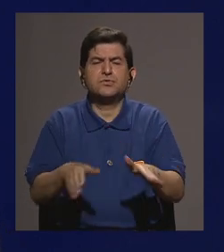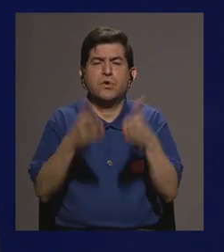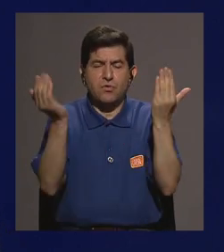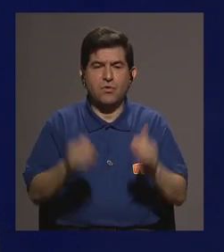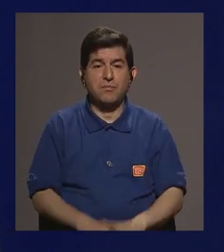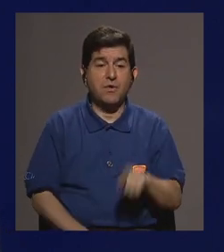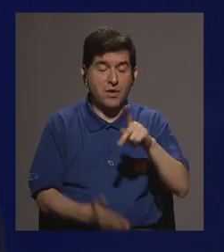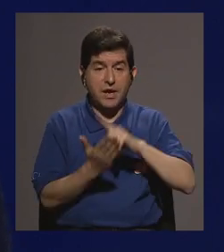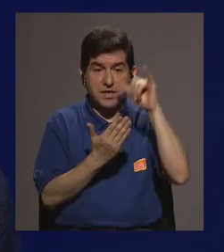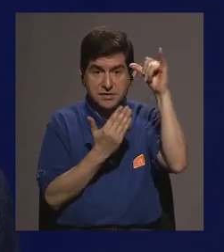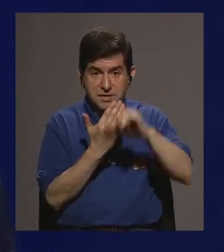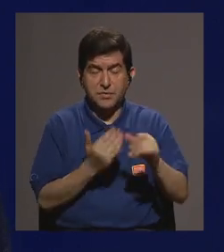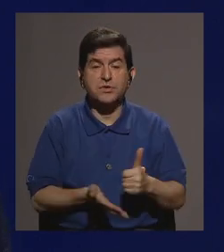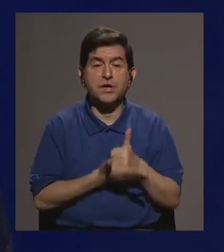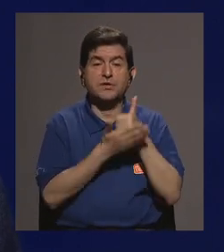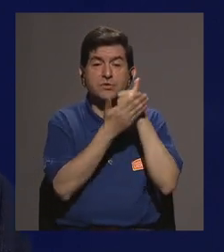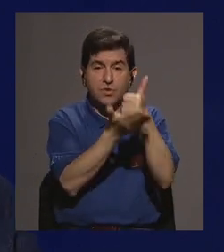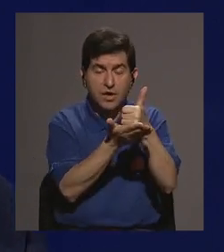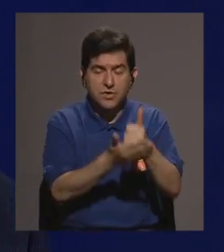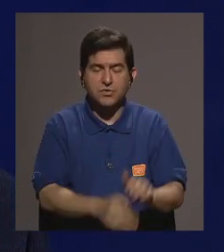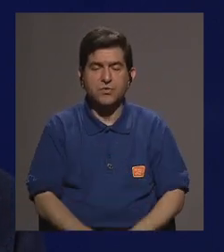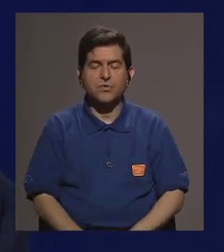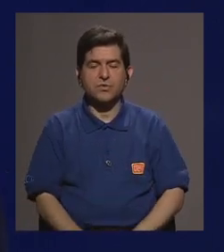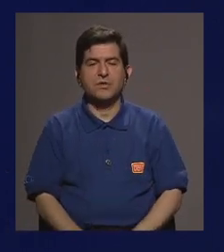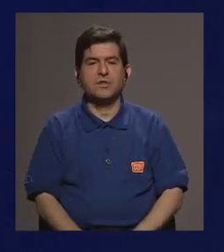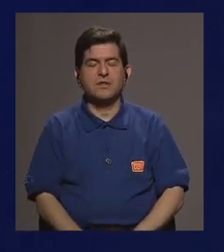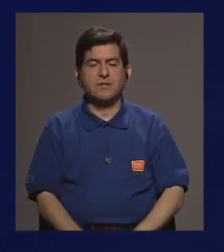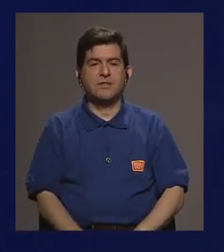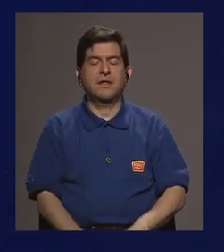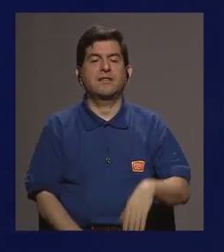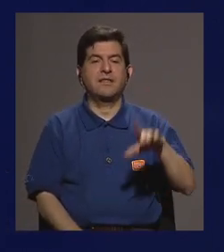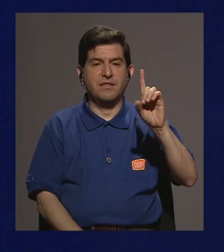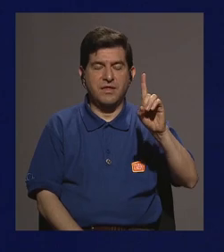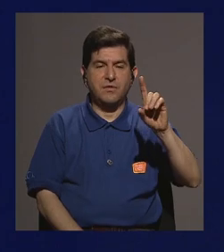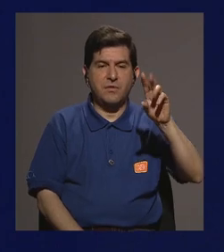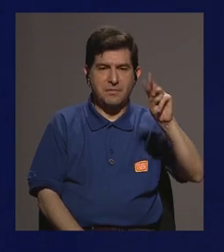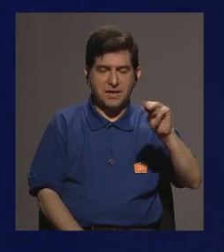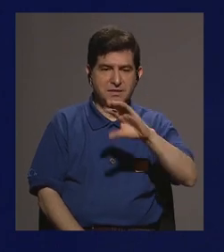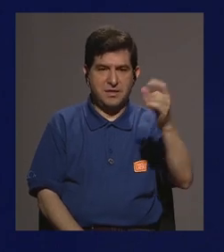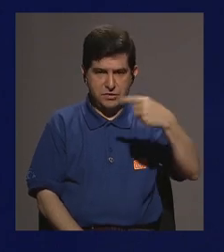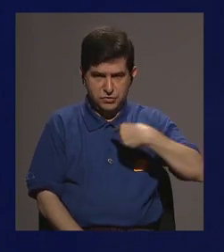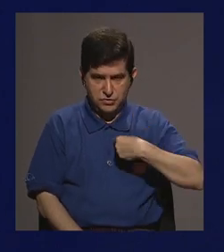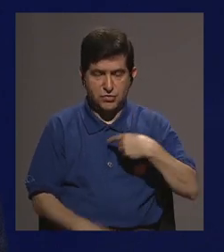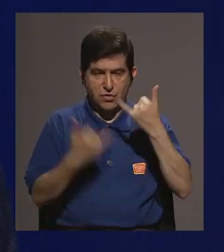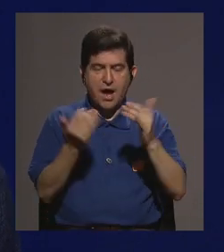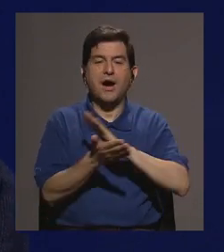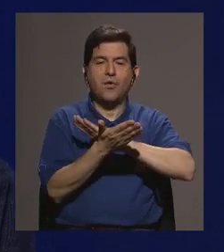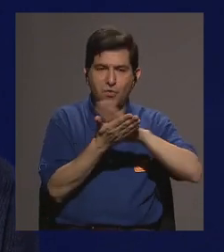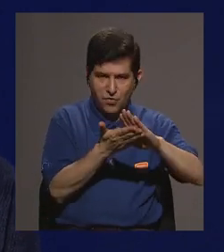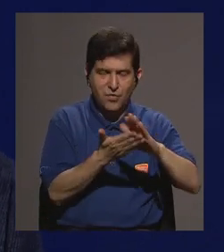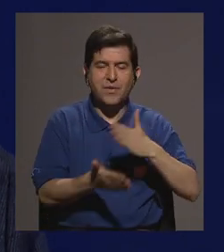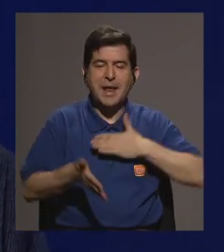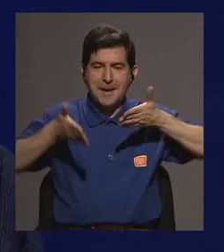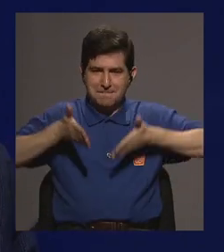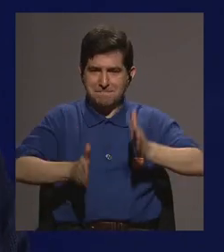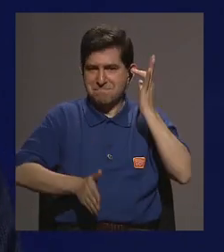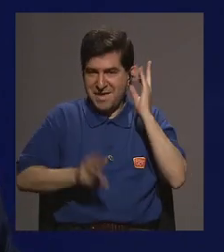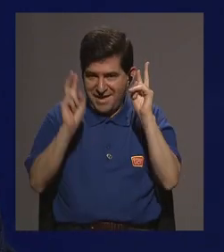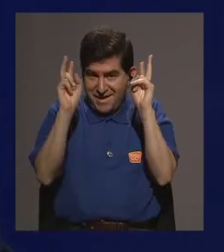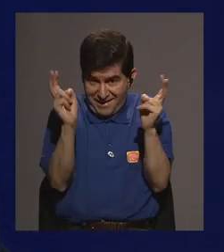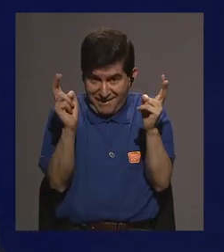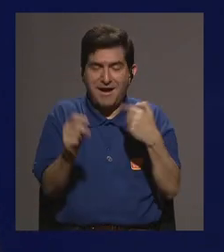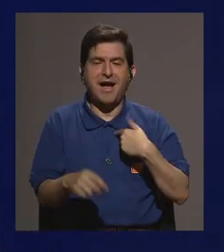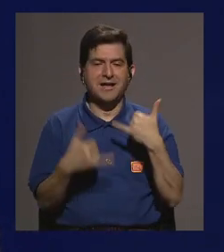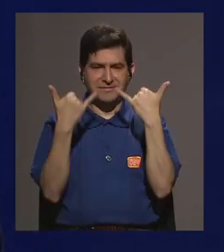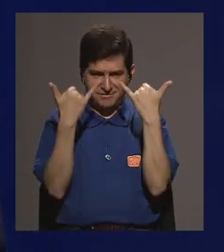ahora este proyecto era repito una colaboración de gabo martínez y mi persona pero ahora sí que dignidad es como la hija de